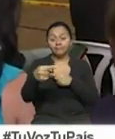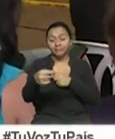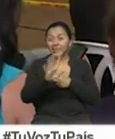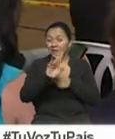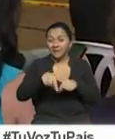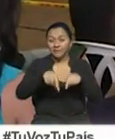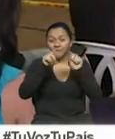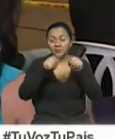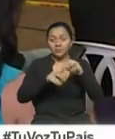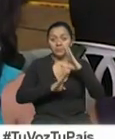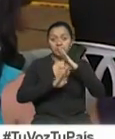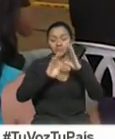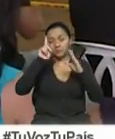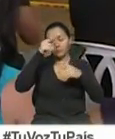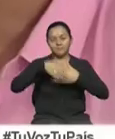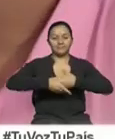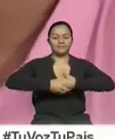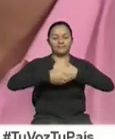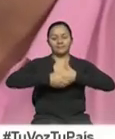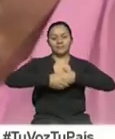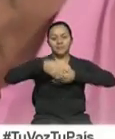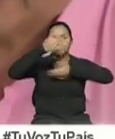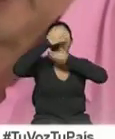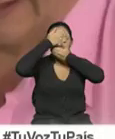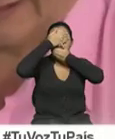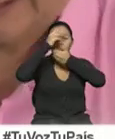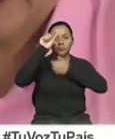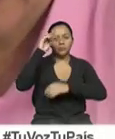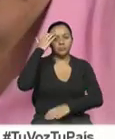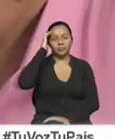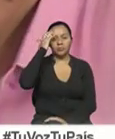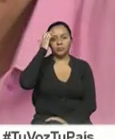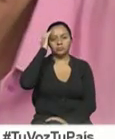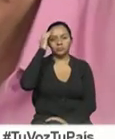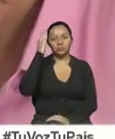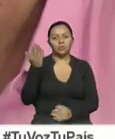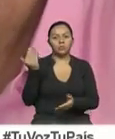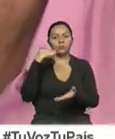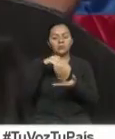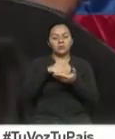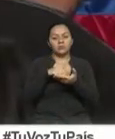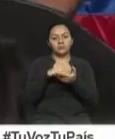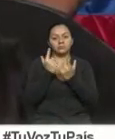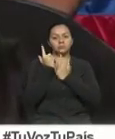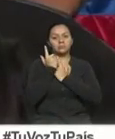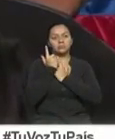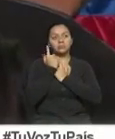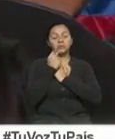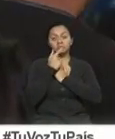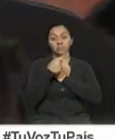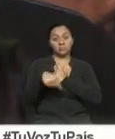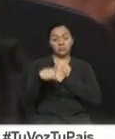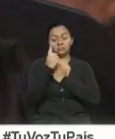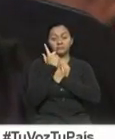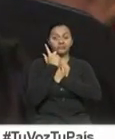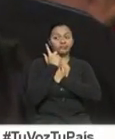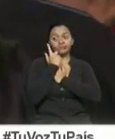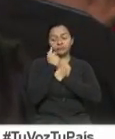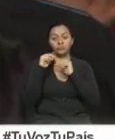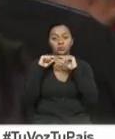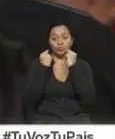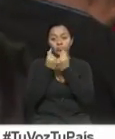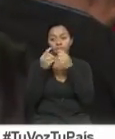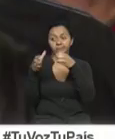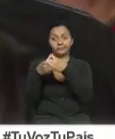paz con el gobierno, las FARC expresan preocupación por el fenómeno del paramilitarismo. Los guerrilleros afirman que las milicias irregulares de